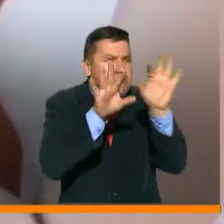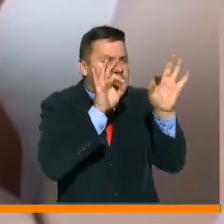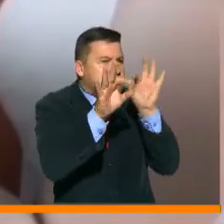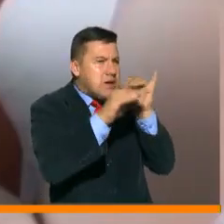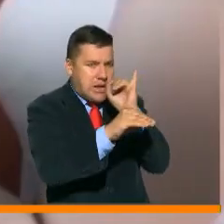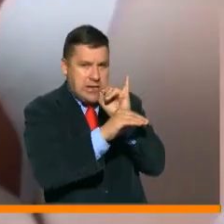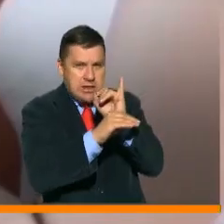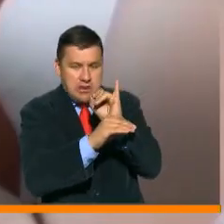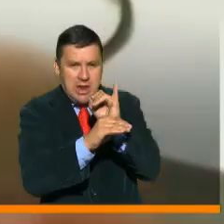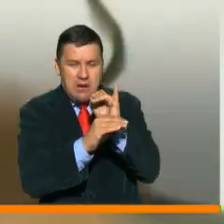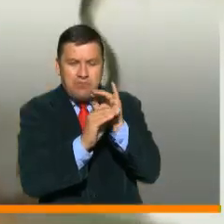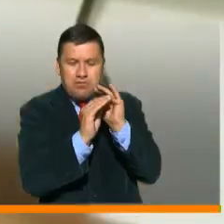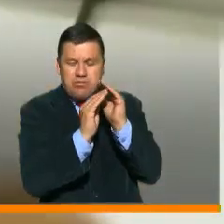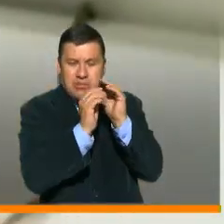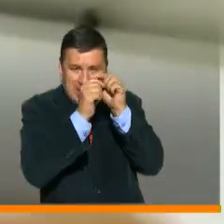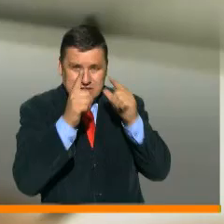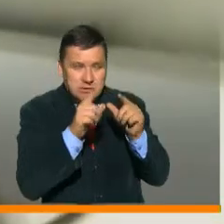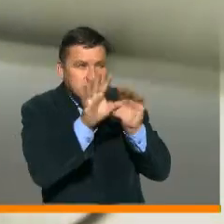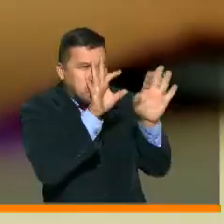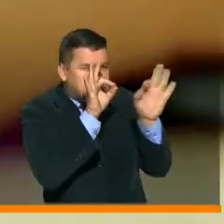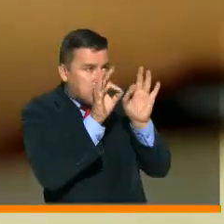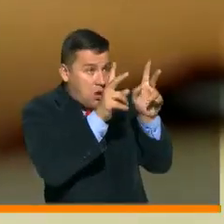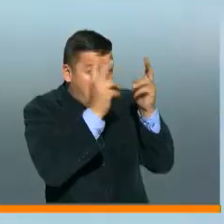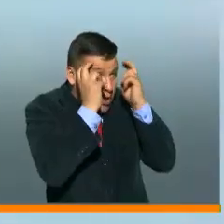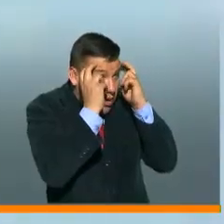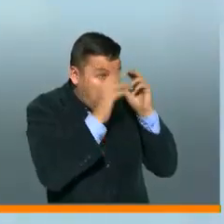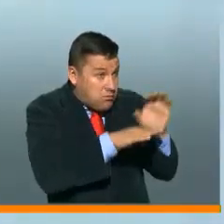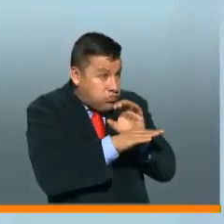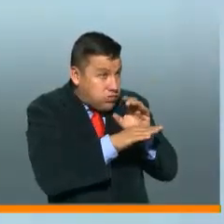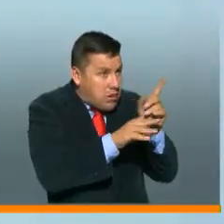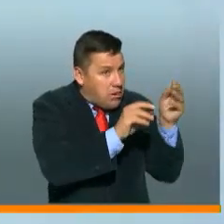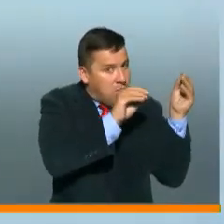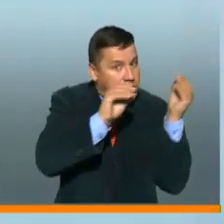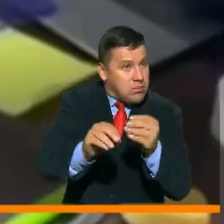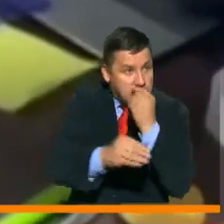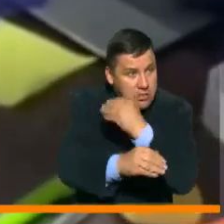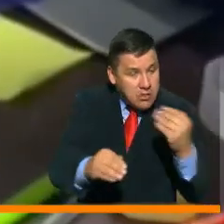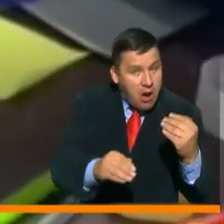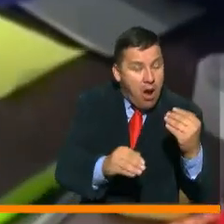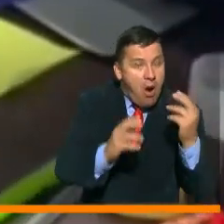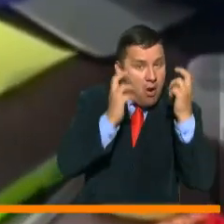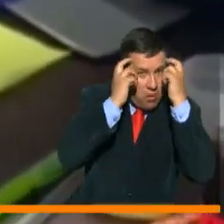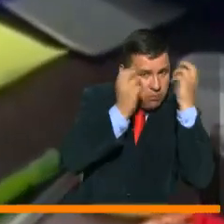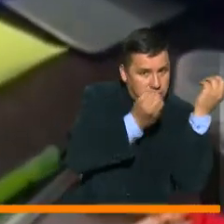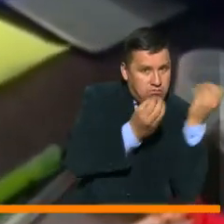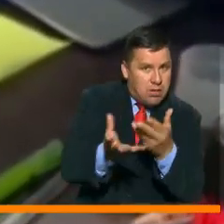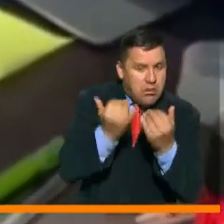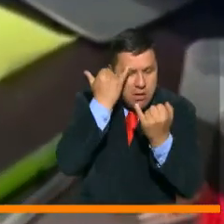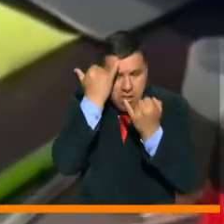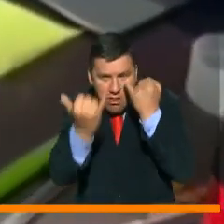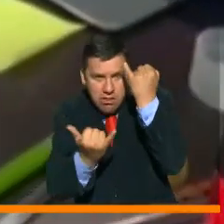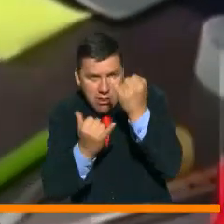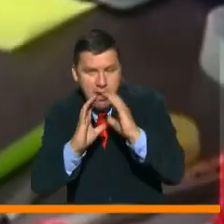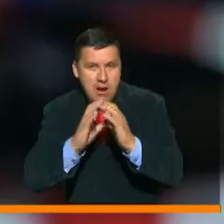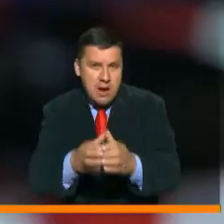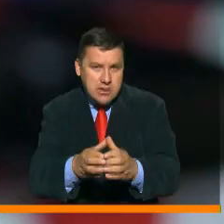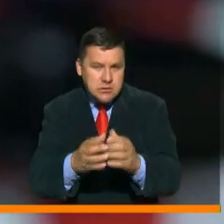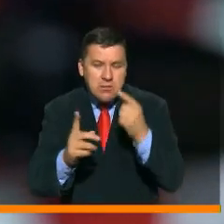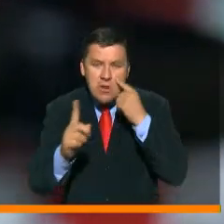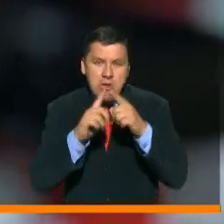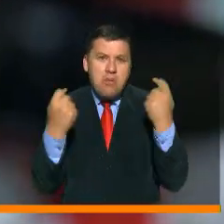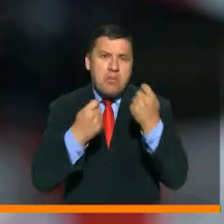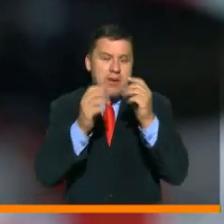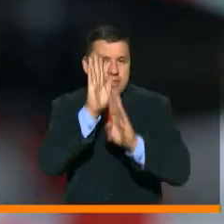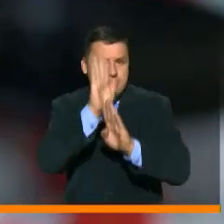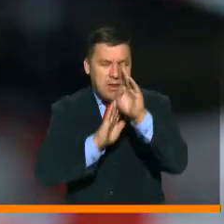instituciones educativas para que transfieran sus conocimientos a estudiantes e implementen proyectos creativos en el aula que promuevan